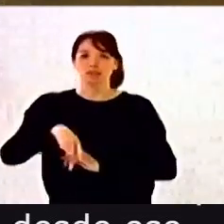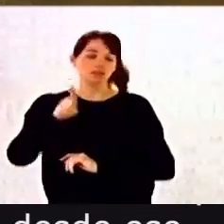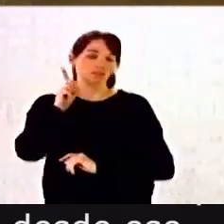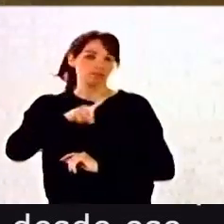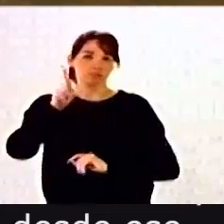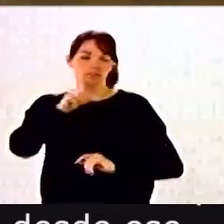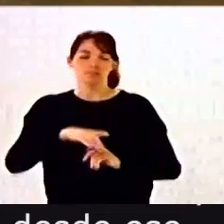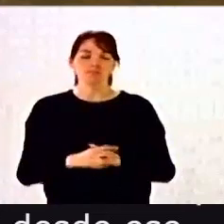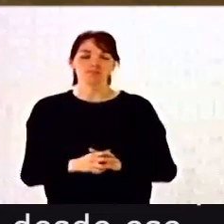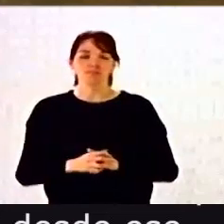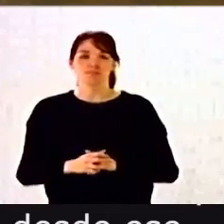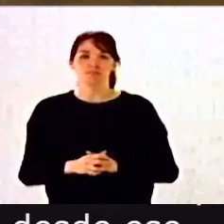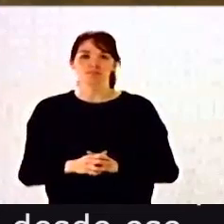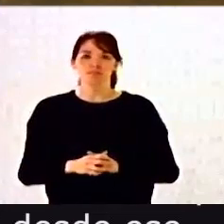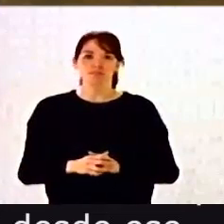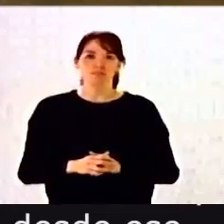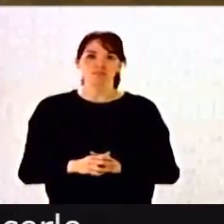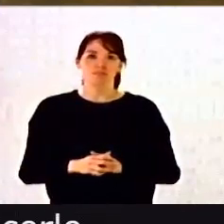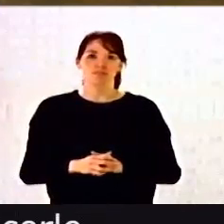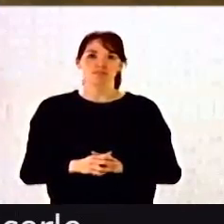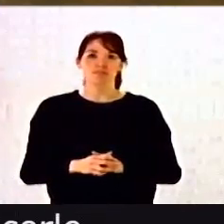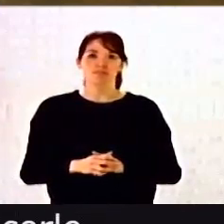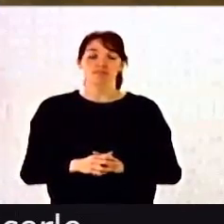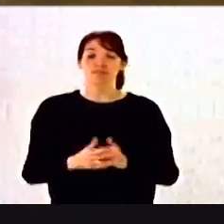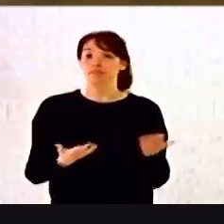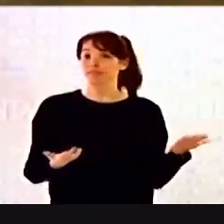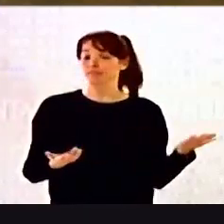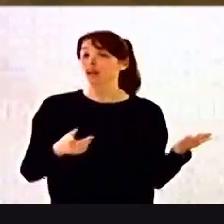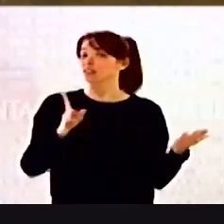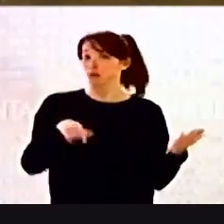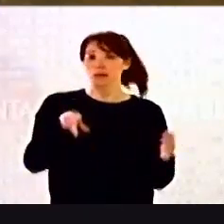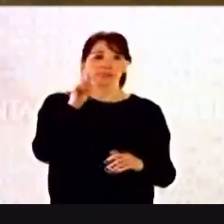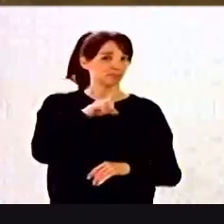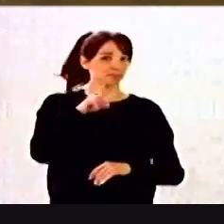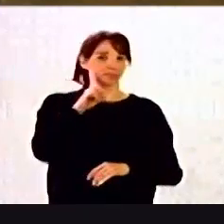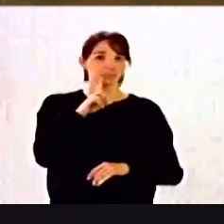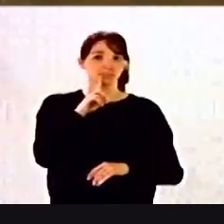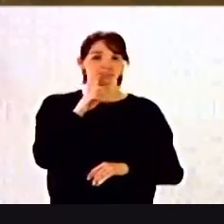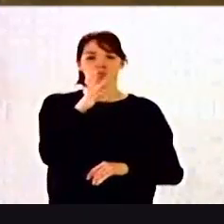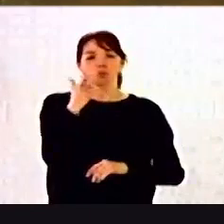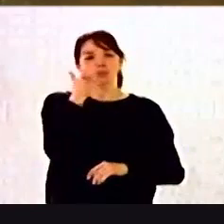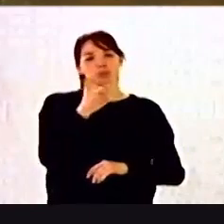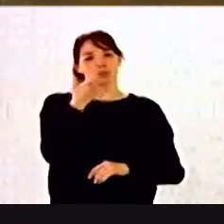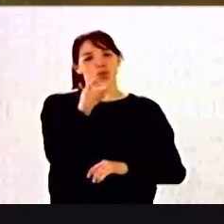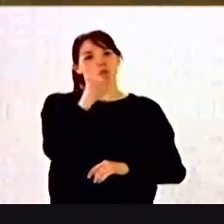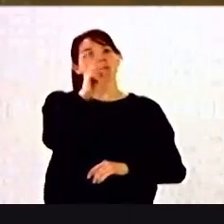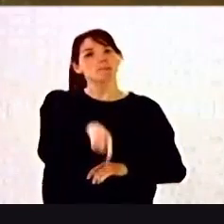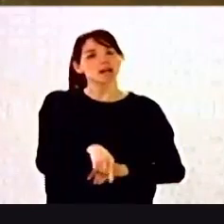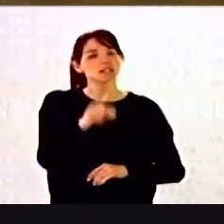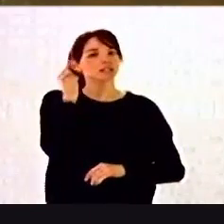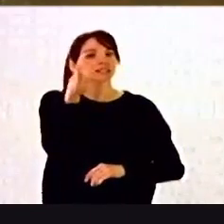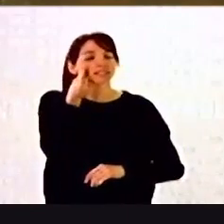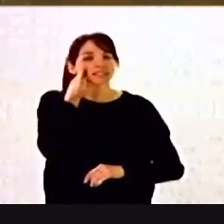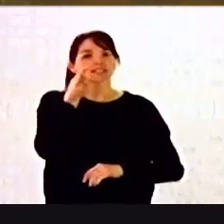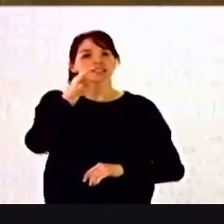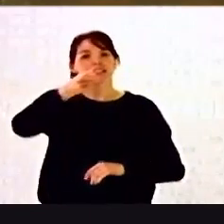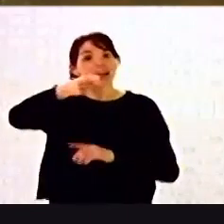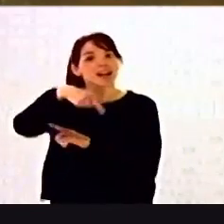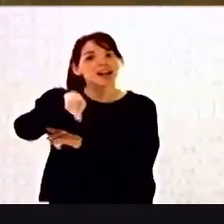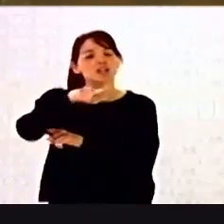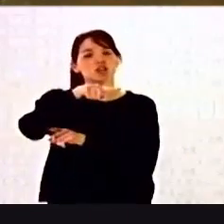en conocerlo. Y tampoco es cierto que hayan tardado un mes en conocerlo aquellos que